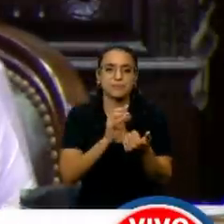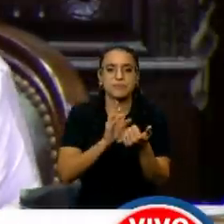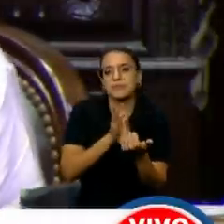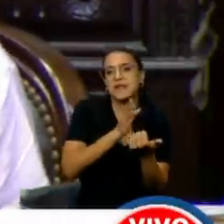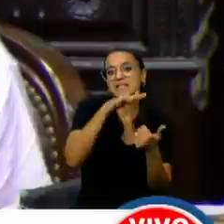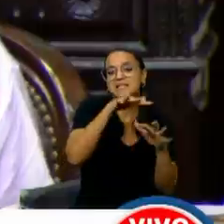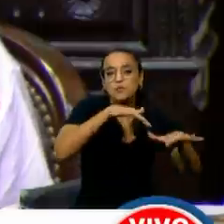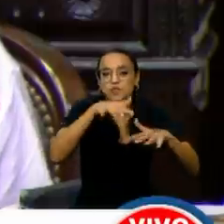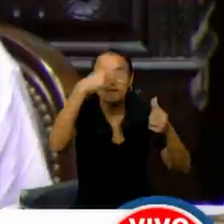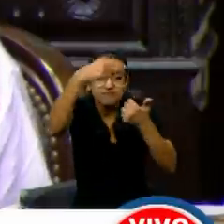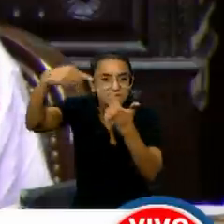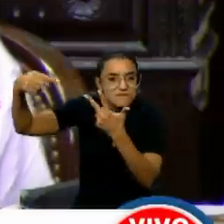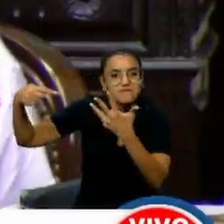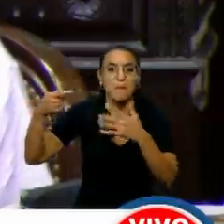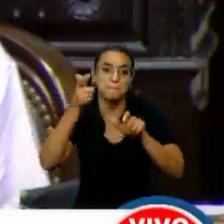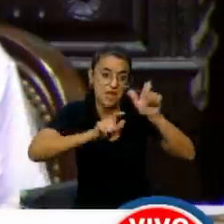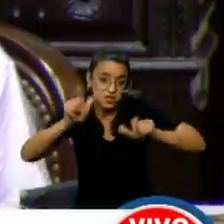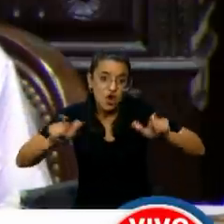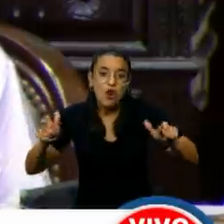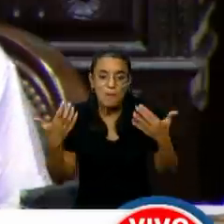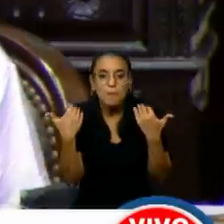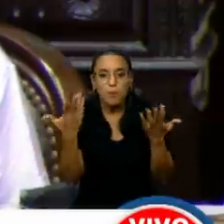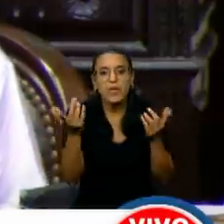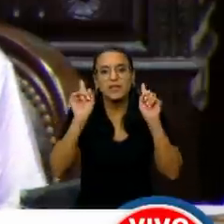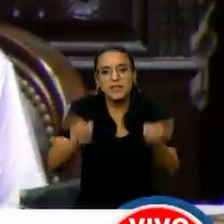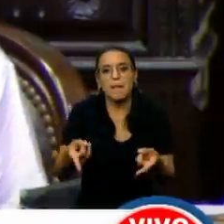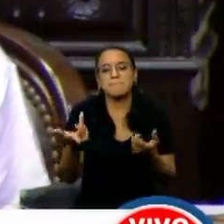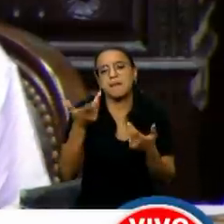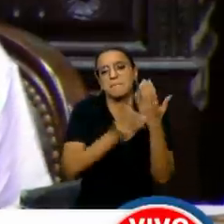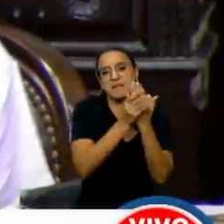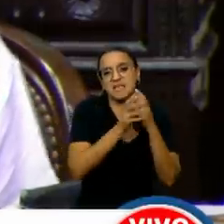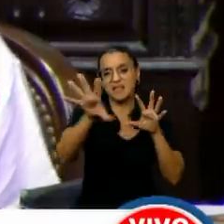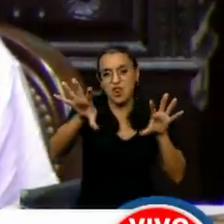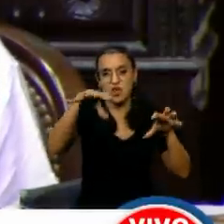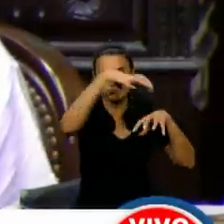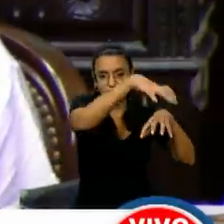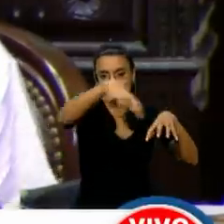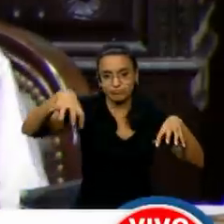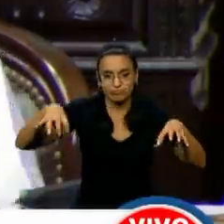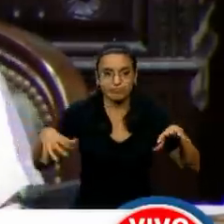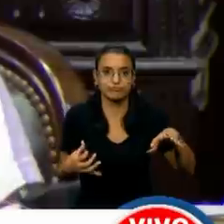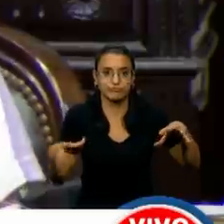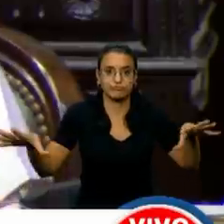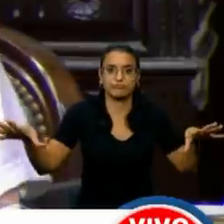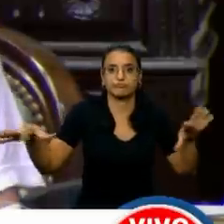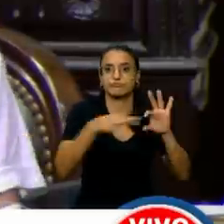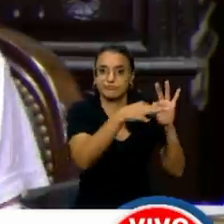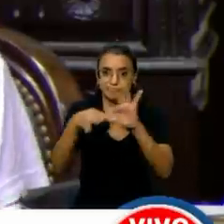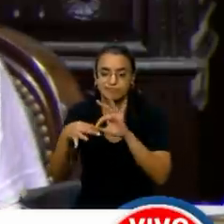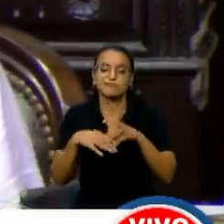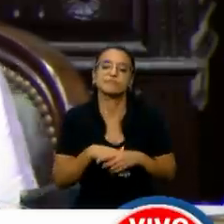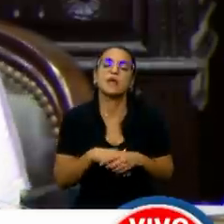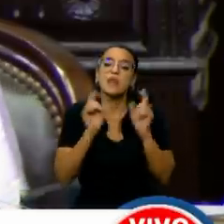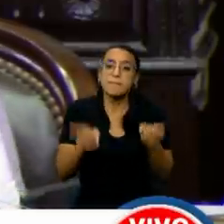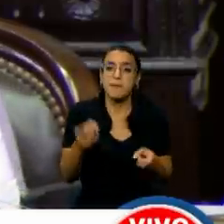vida de las familias y de las personas y que entonces también incluye a los distintos ministerios en este sentido también me